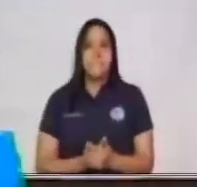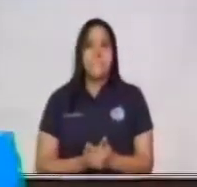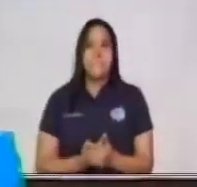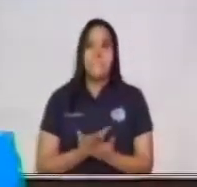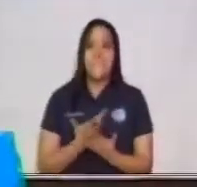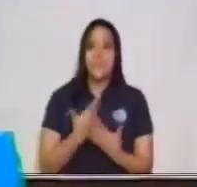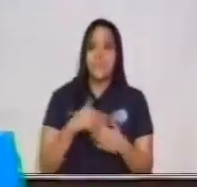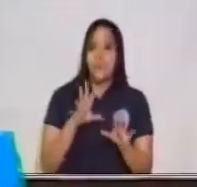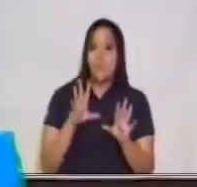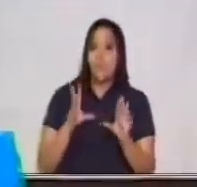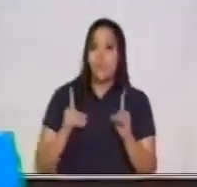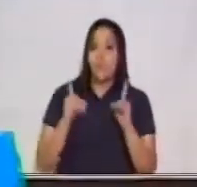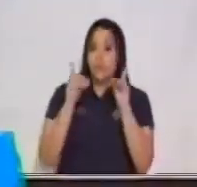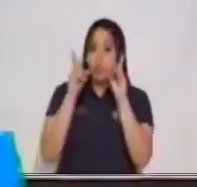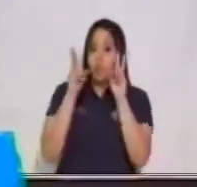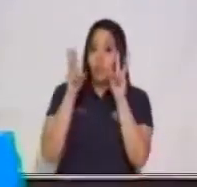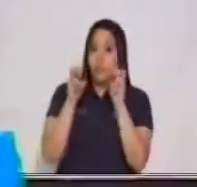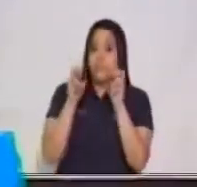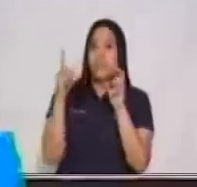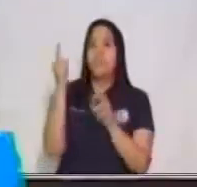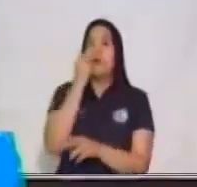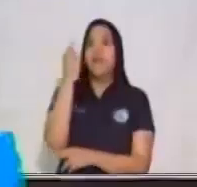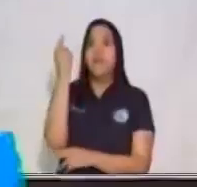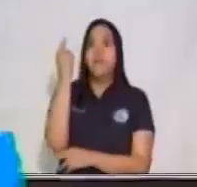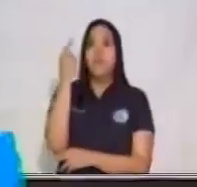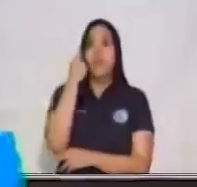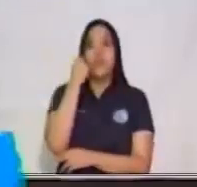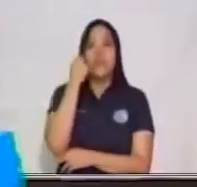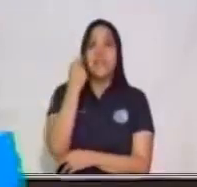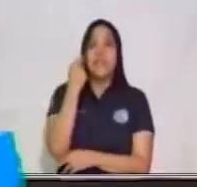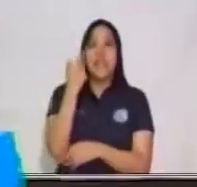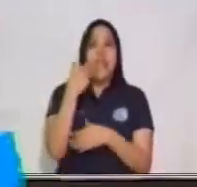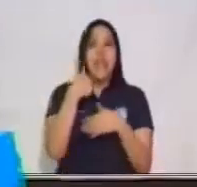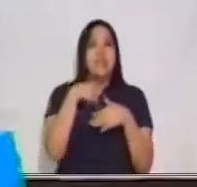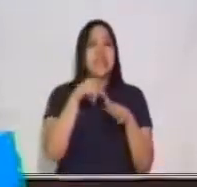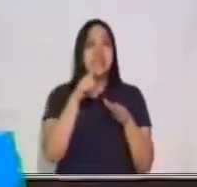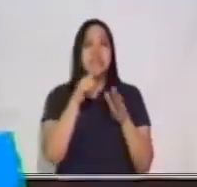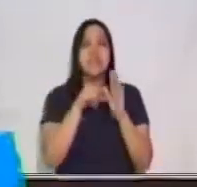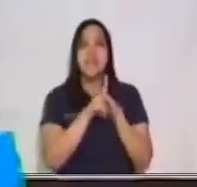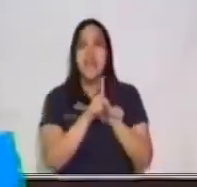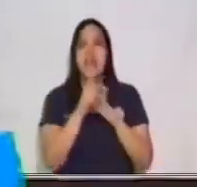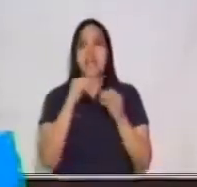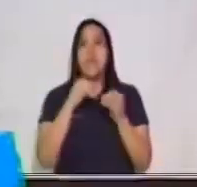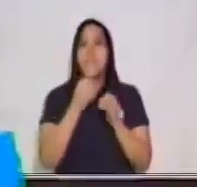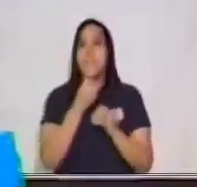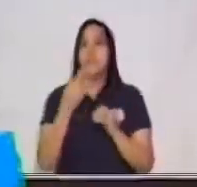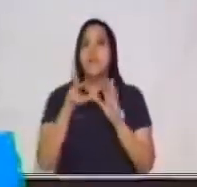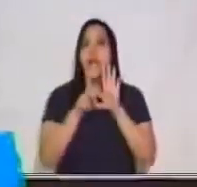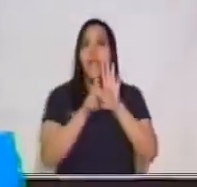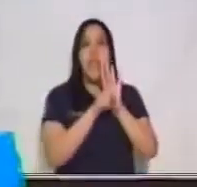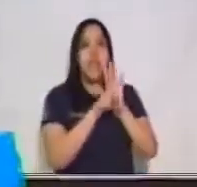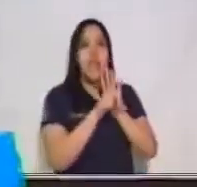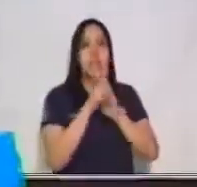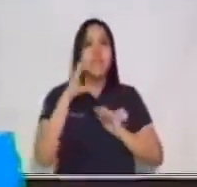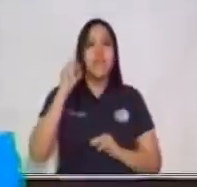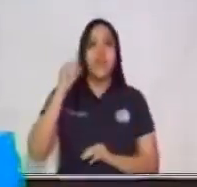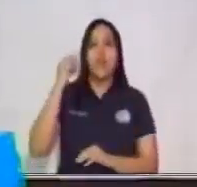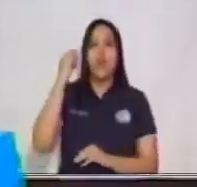vamos a desarrollar un tema muy importante dentro de la geometría, que es ley de